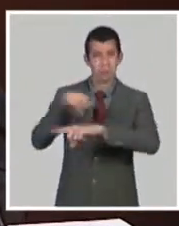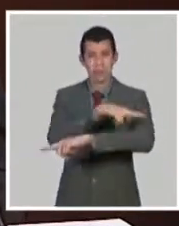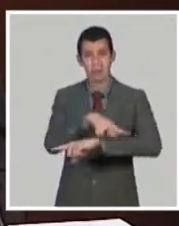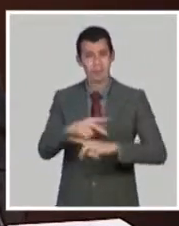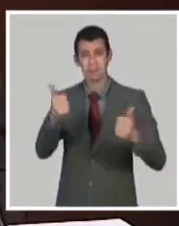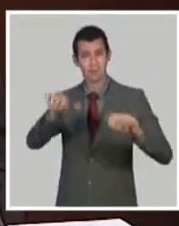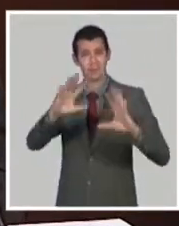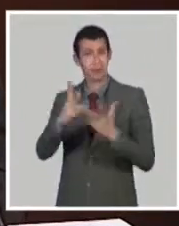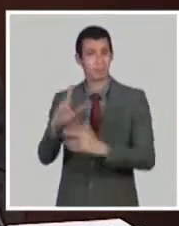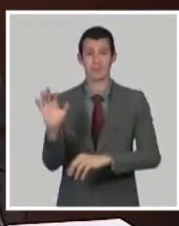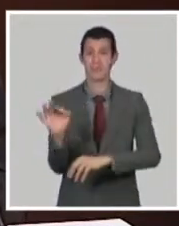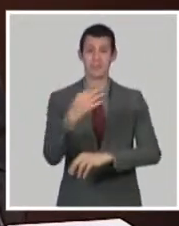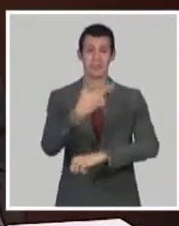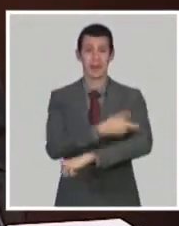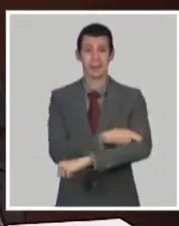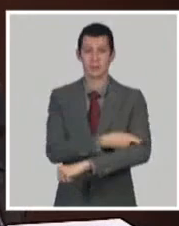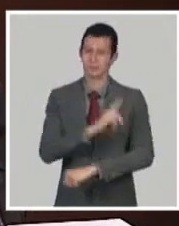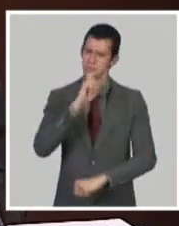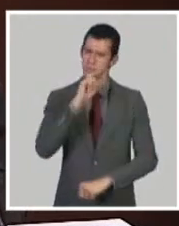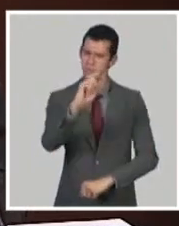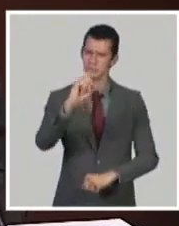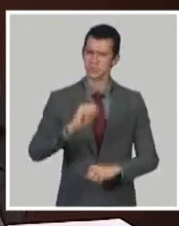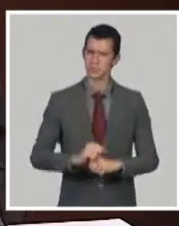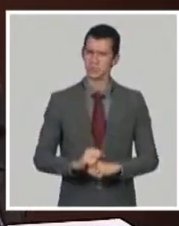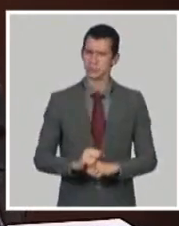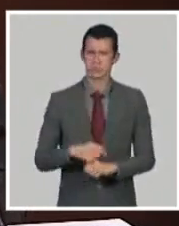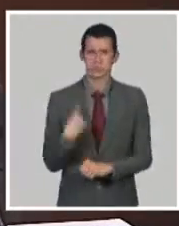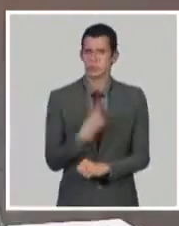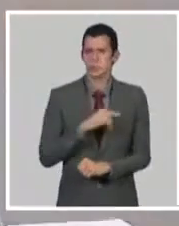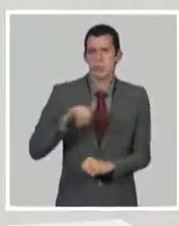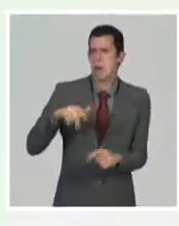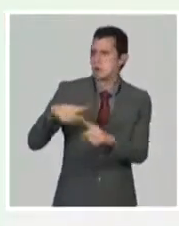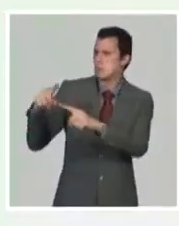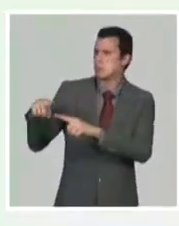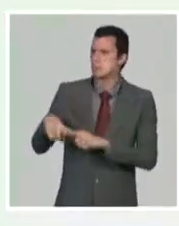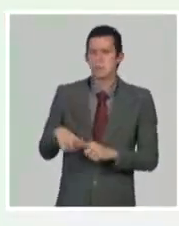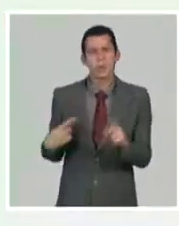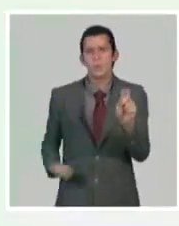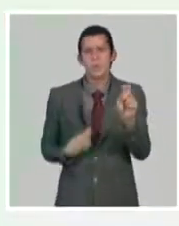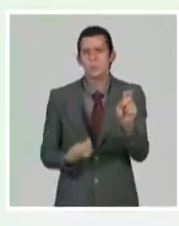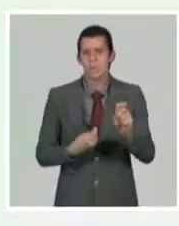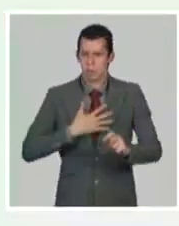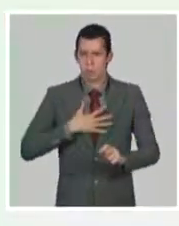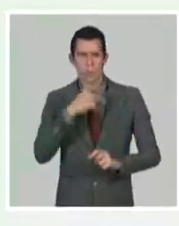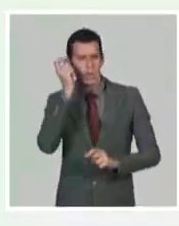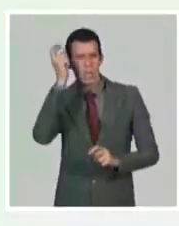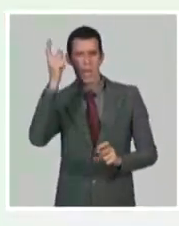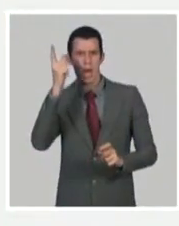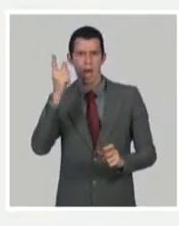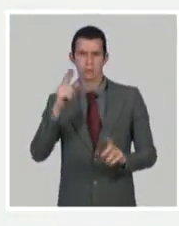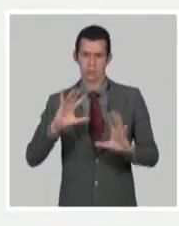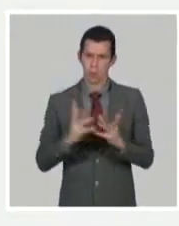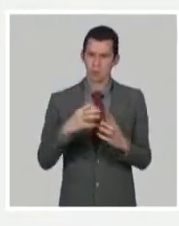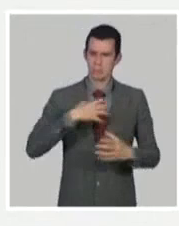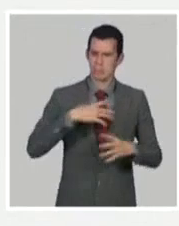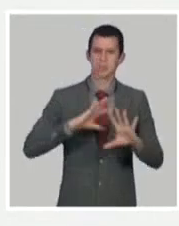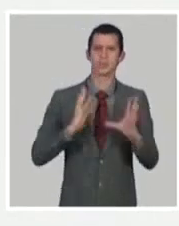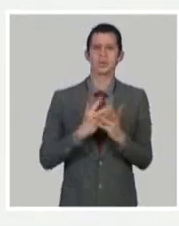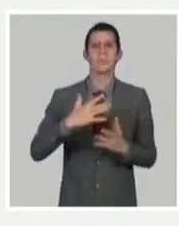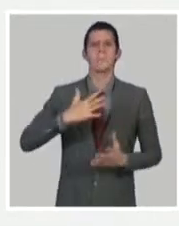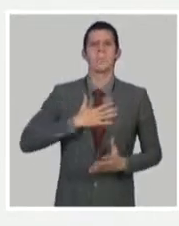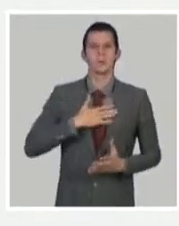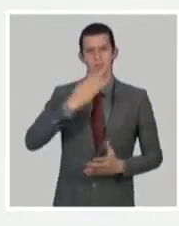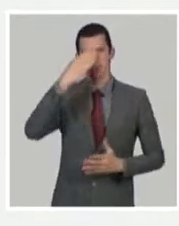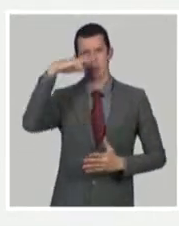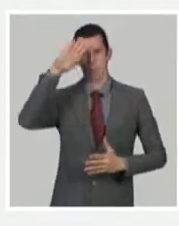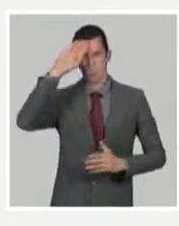exportación. La otra dimensión organizacional que nosotros tenemos tiene que ver con las cadenas de suministros materiales. Yo